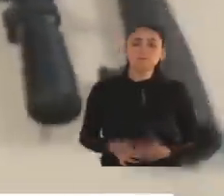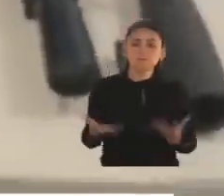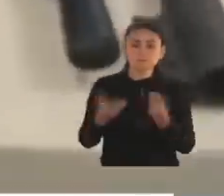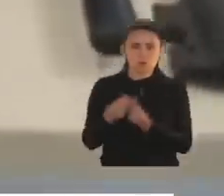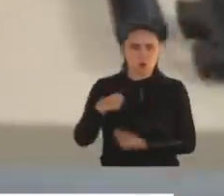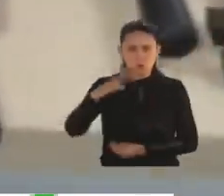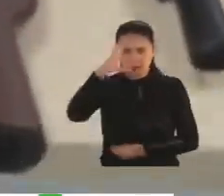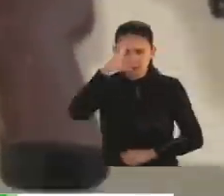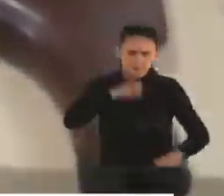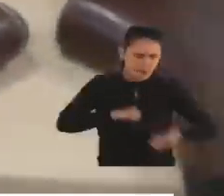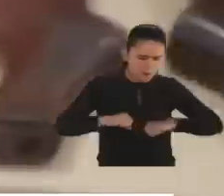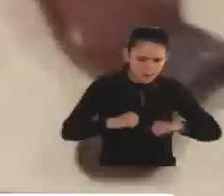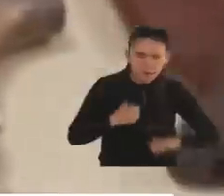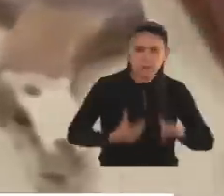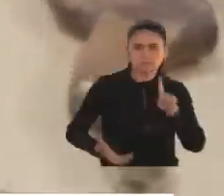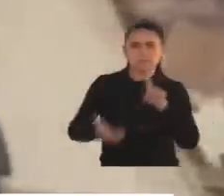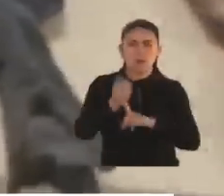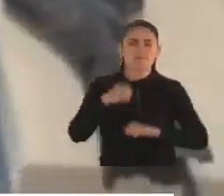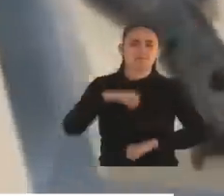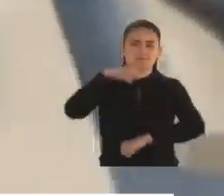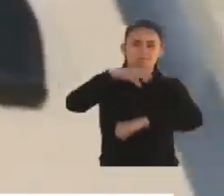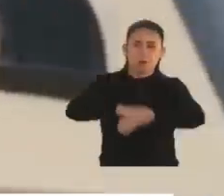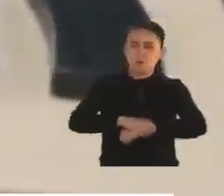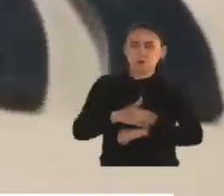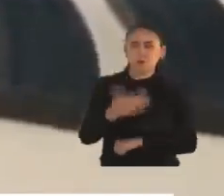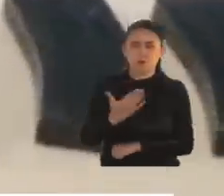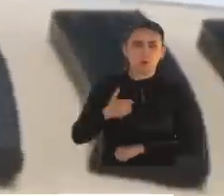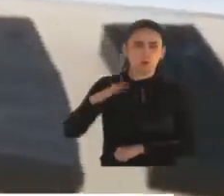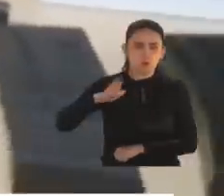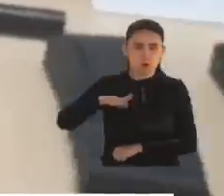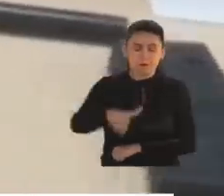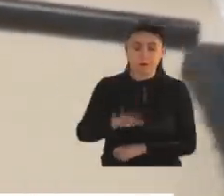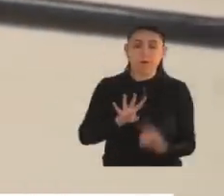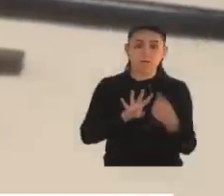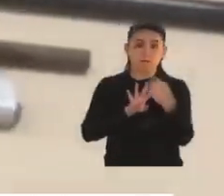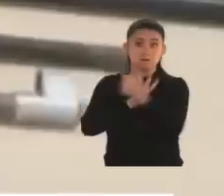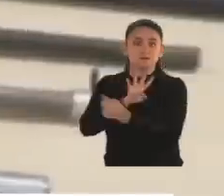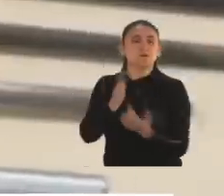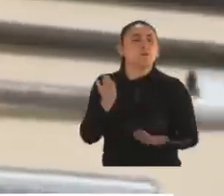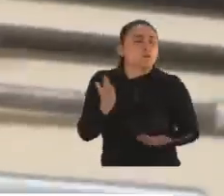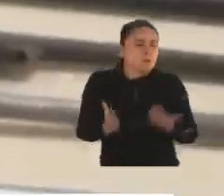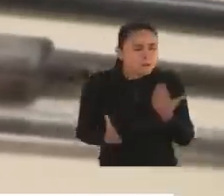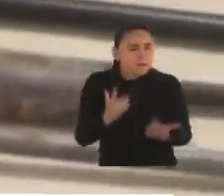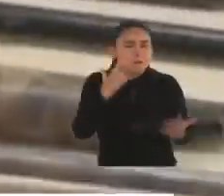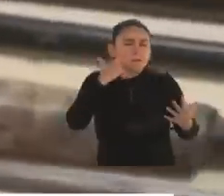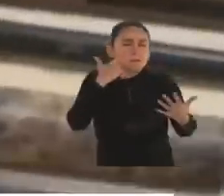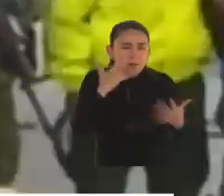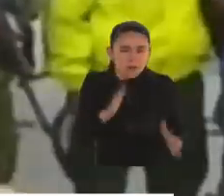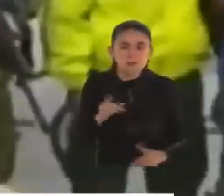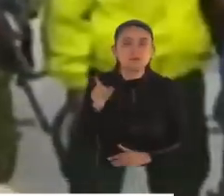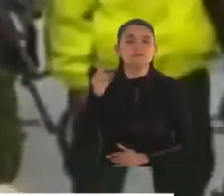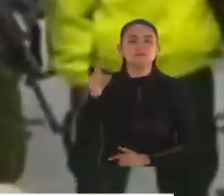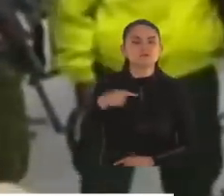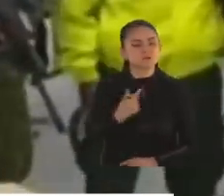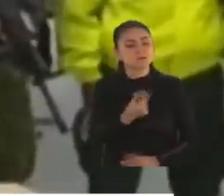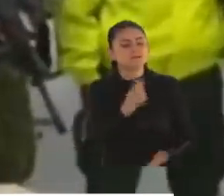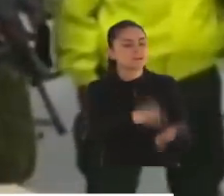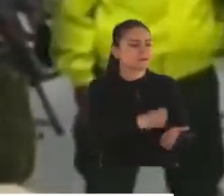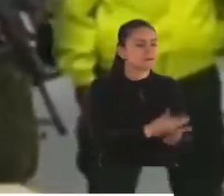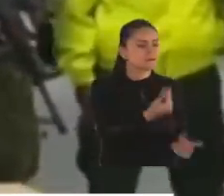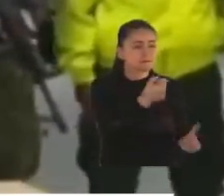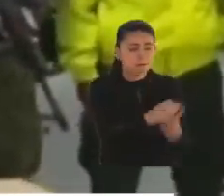entonces en las últimas horas en el distrito de Buenaventura. Estas personas estarían relacionadas presuntamente con los delitos de